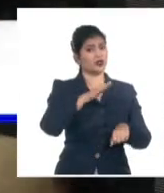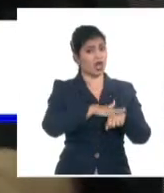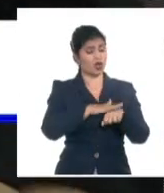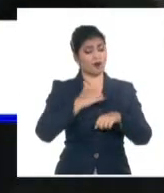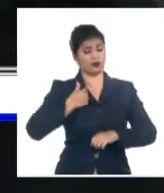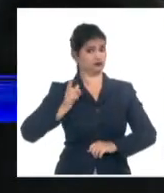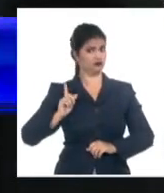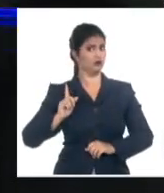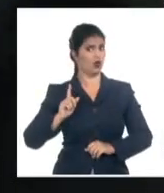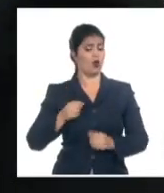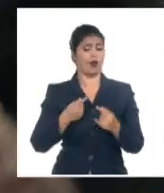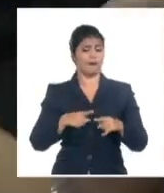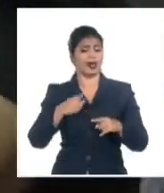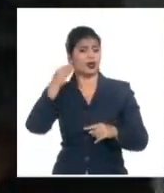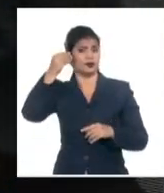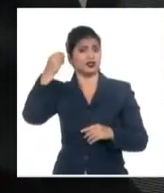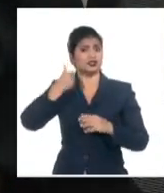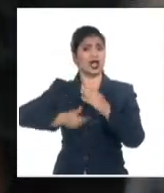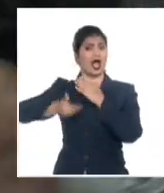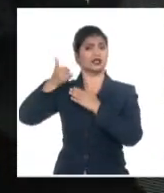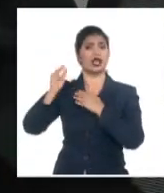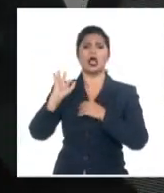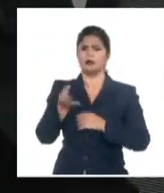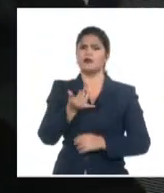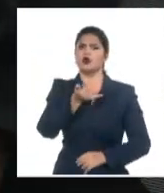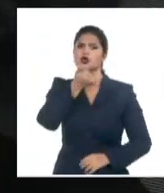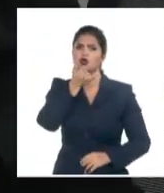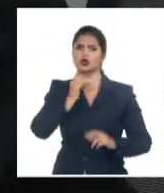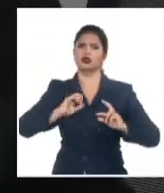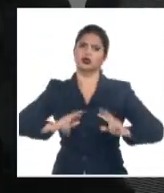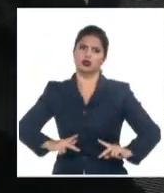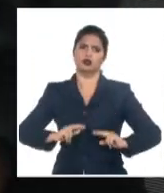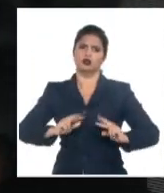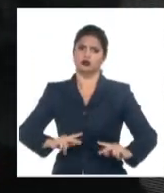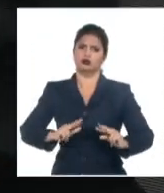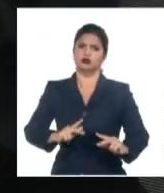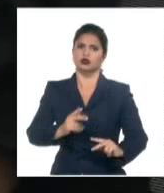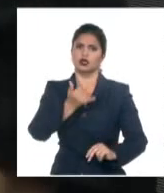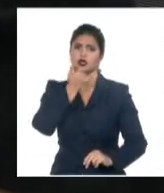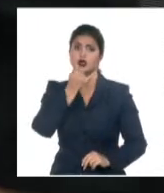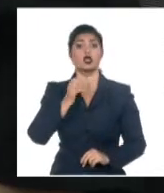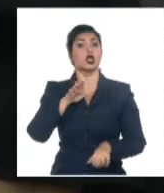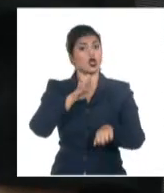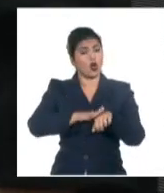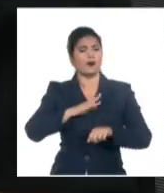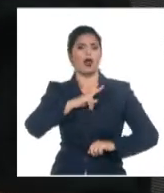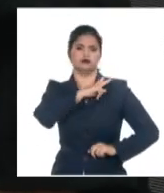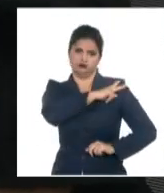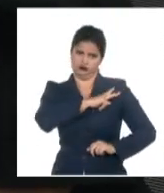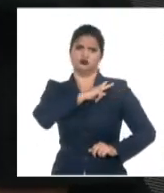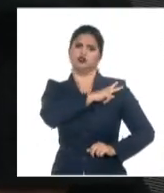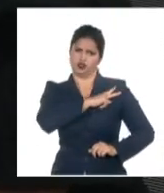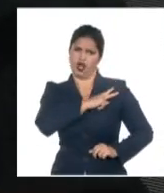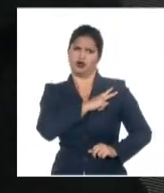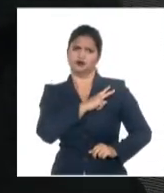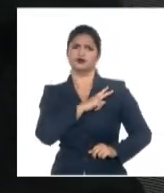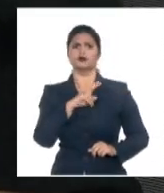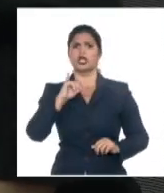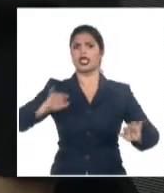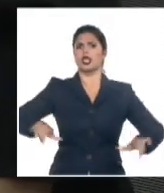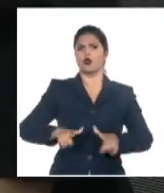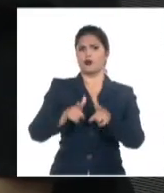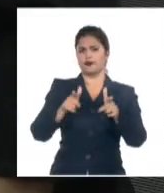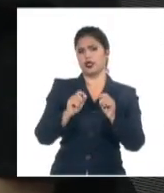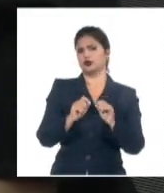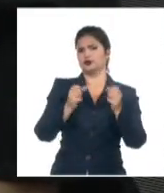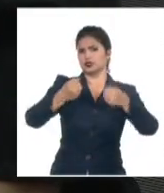estoy hablando en esta entidad, problemas de indisciplina, de incumplimiento de situaciones. No resolverán los